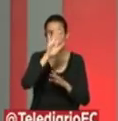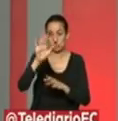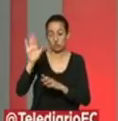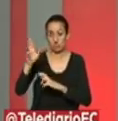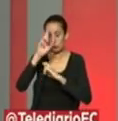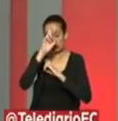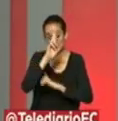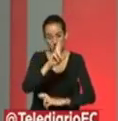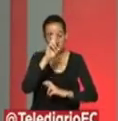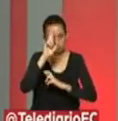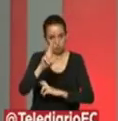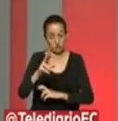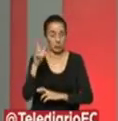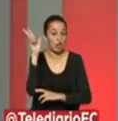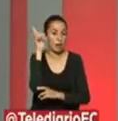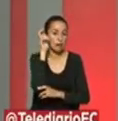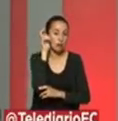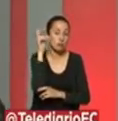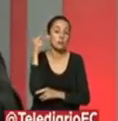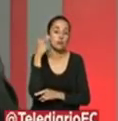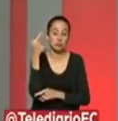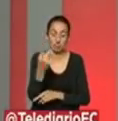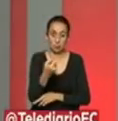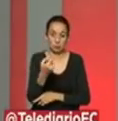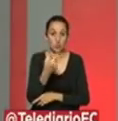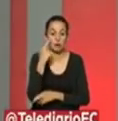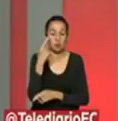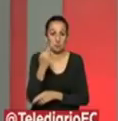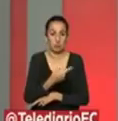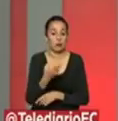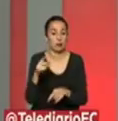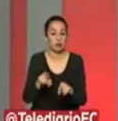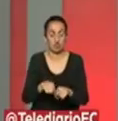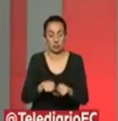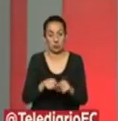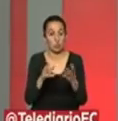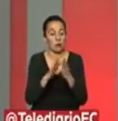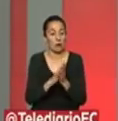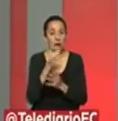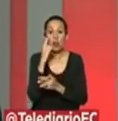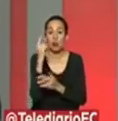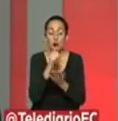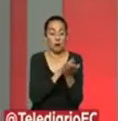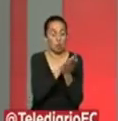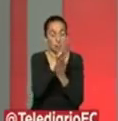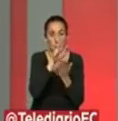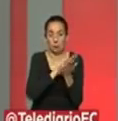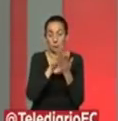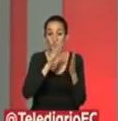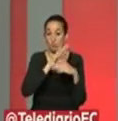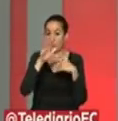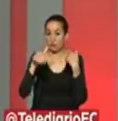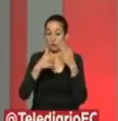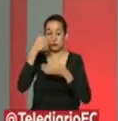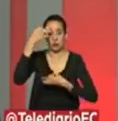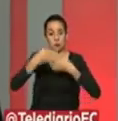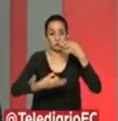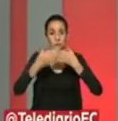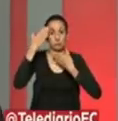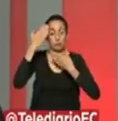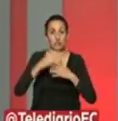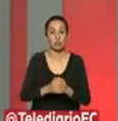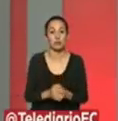proceso, se escuche las pruebas de cargo, también las pruebas de descargo, que es lo que corresponde en todo juicio, y este es un juicio político, y